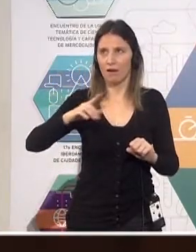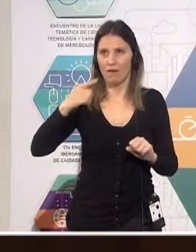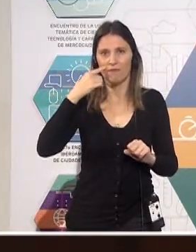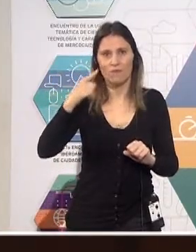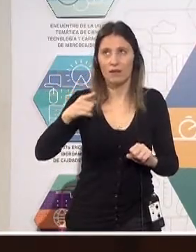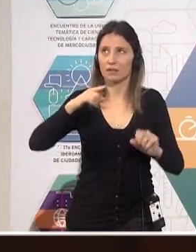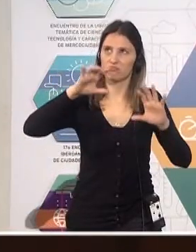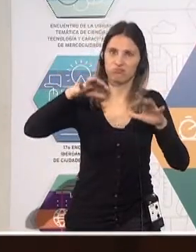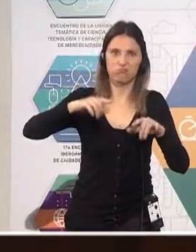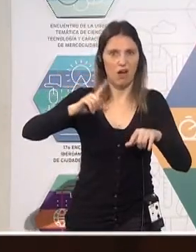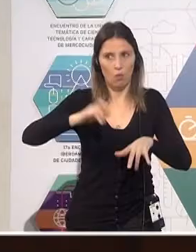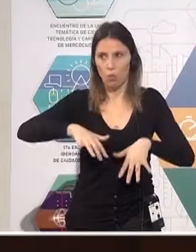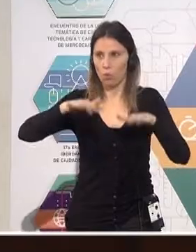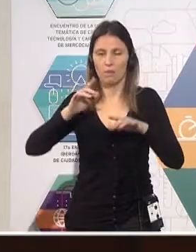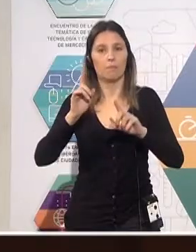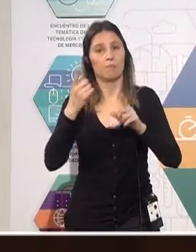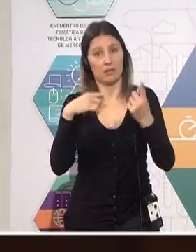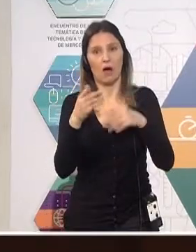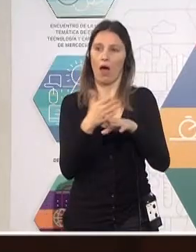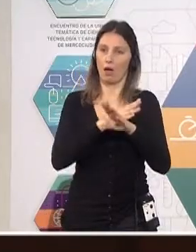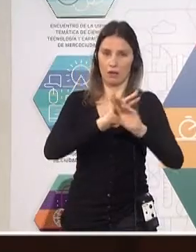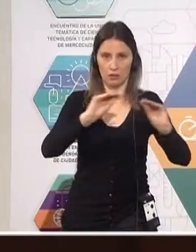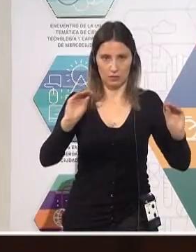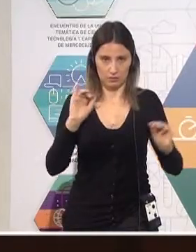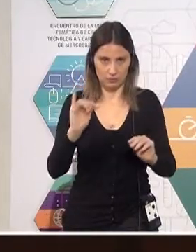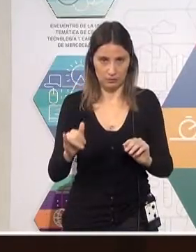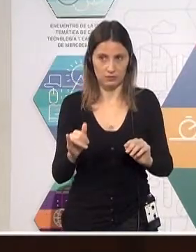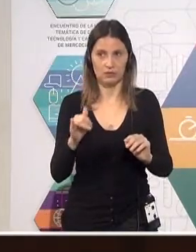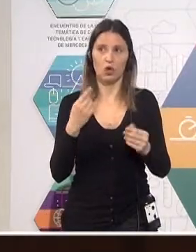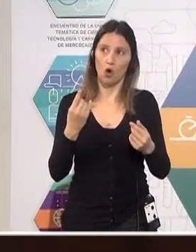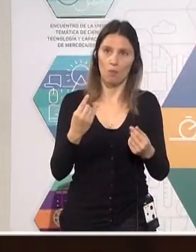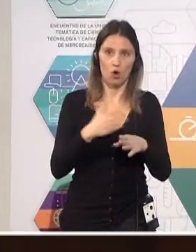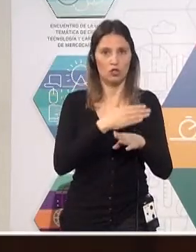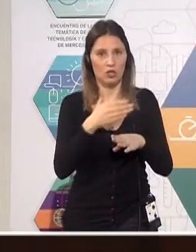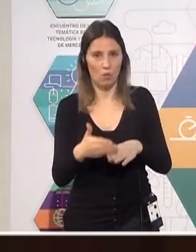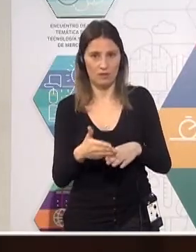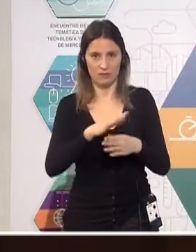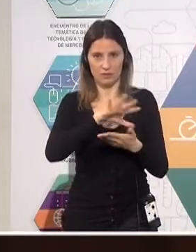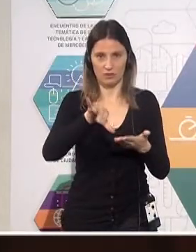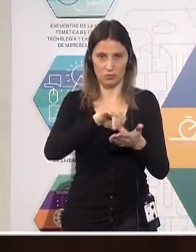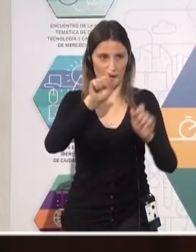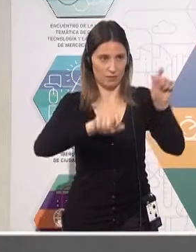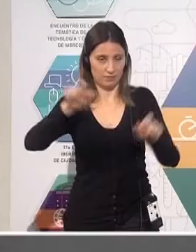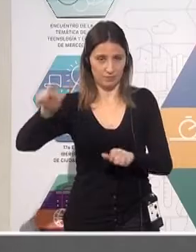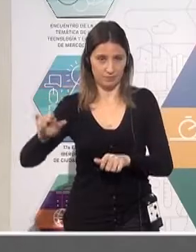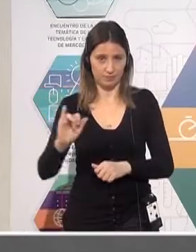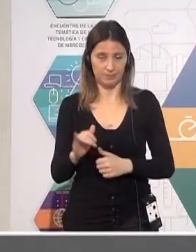situaciones si podemos contribuir a minimizar los impactos sobre la ciudadanía